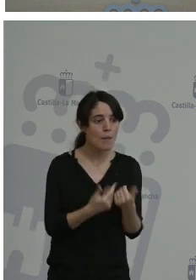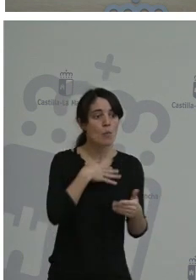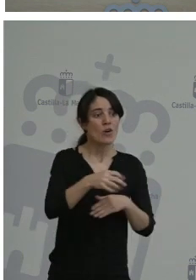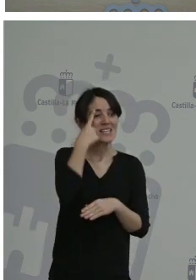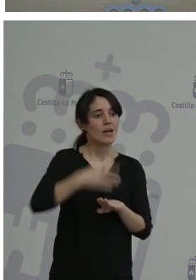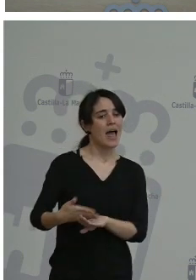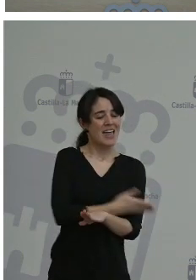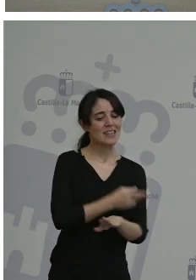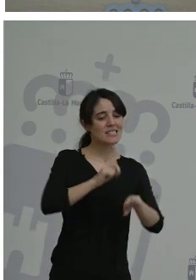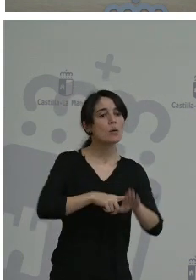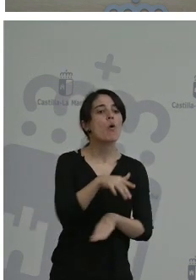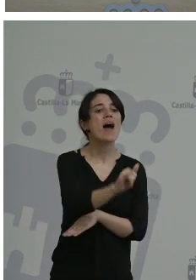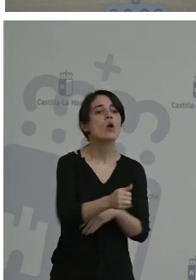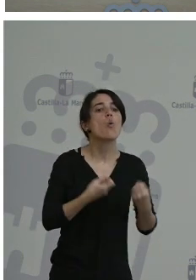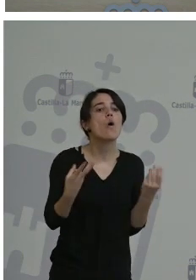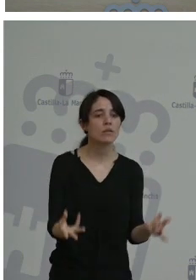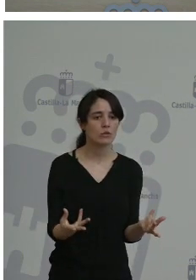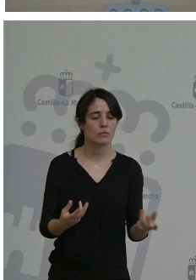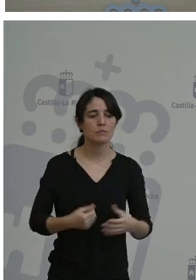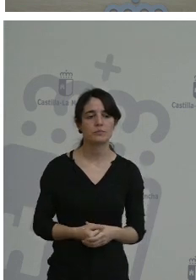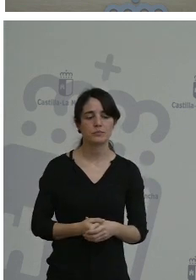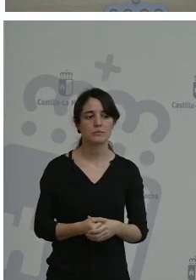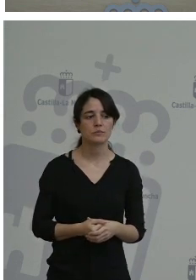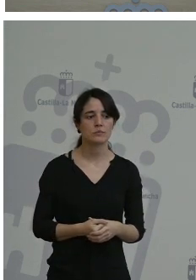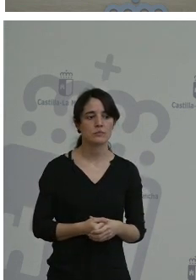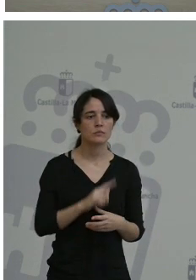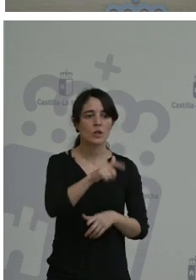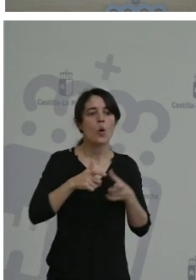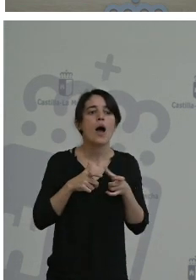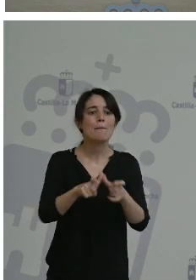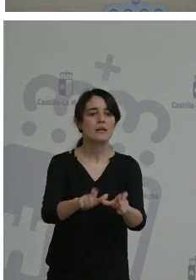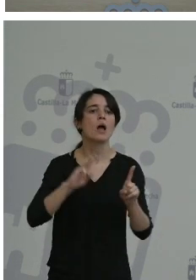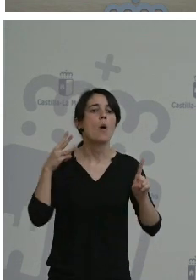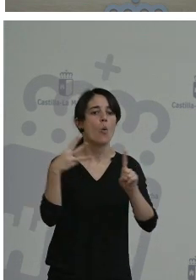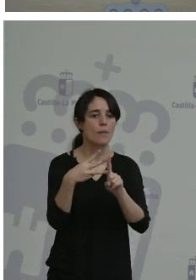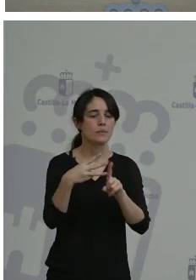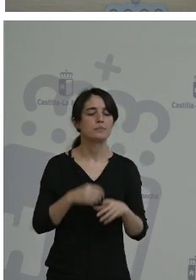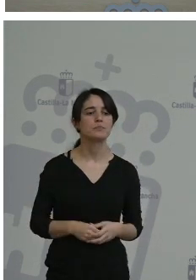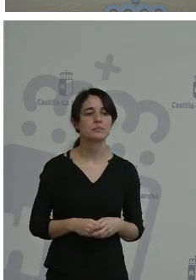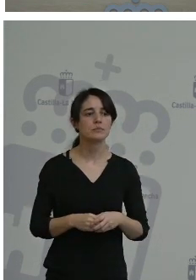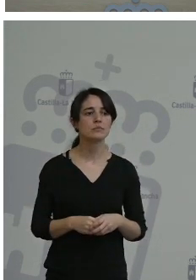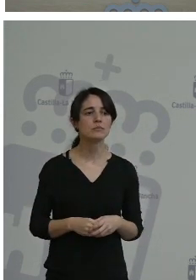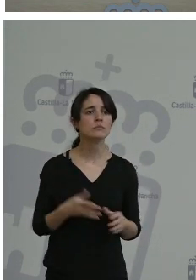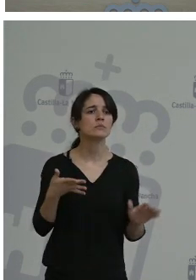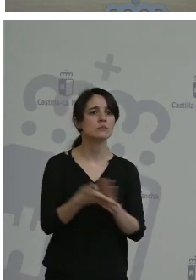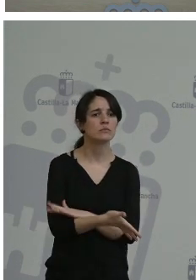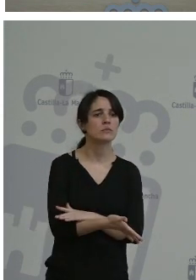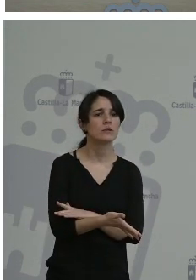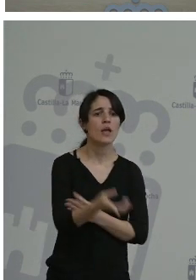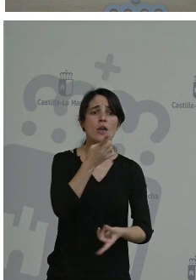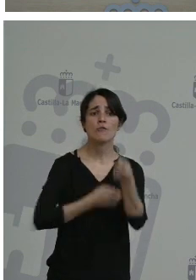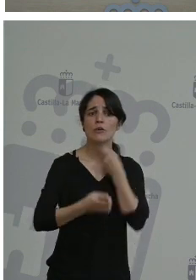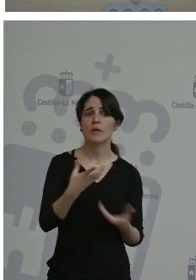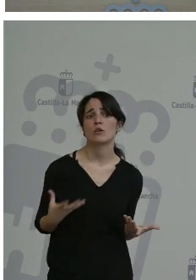disponible tiene para preparárselo. Y el apartado de las webs, es decir, toda la información que